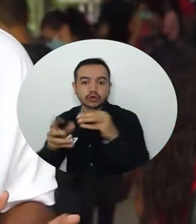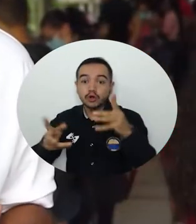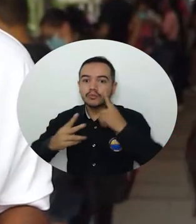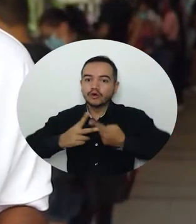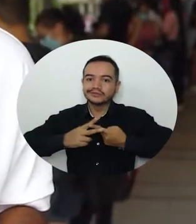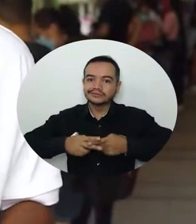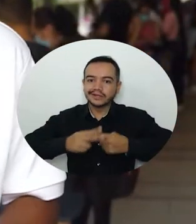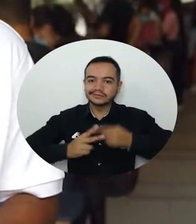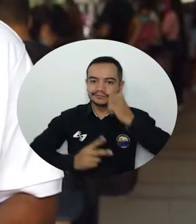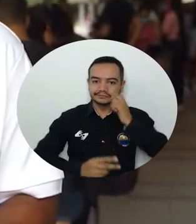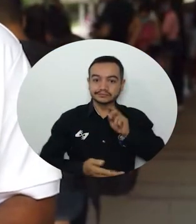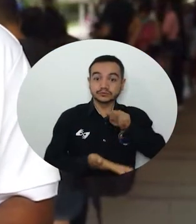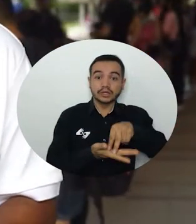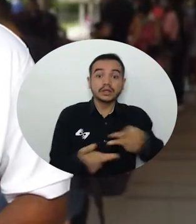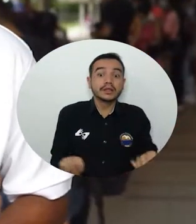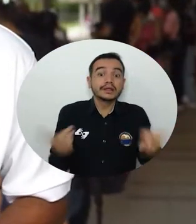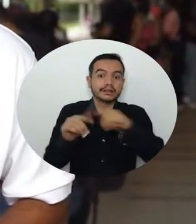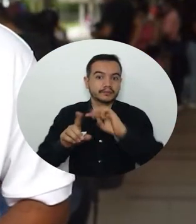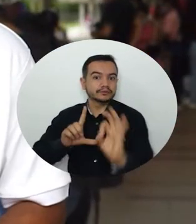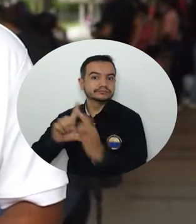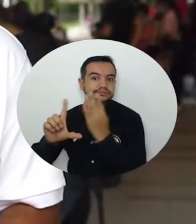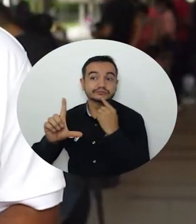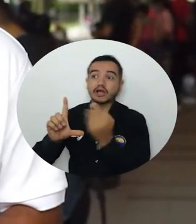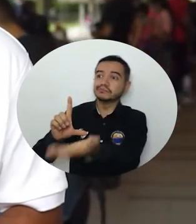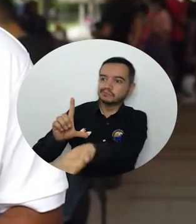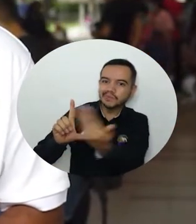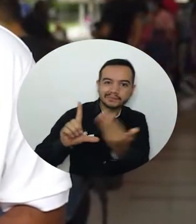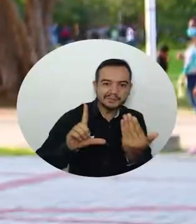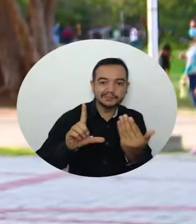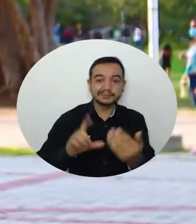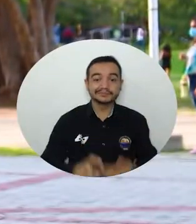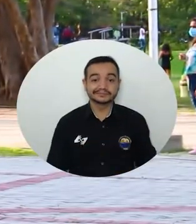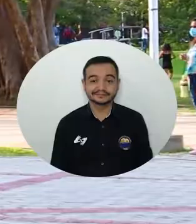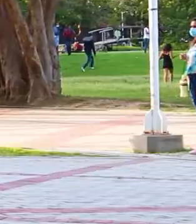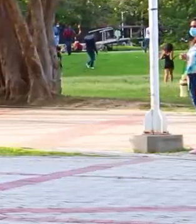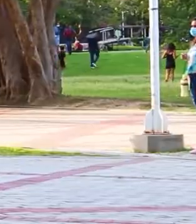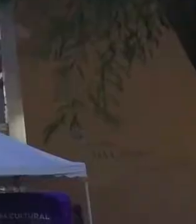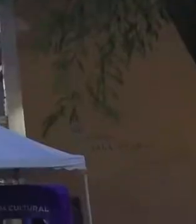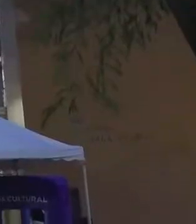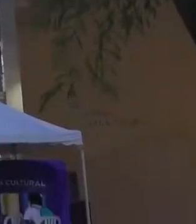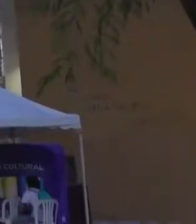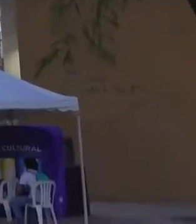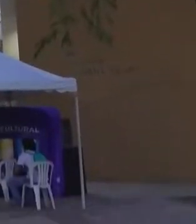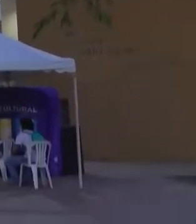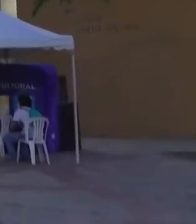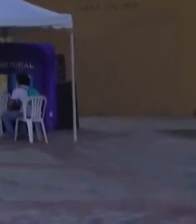talleres presenciales y remotos ofrecidos a los asistentes.